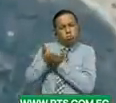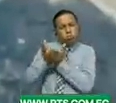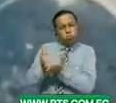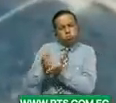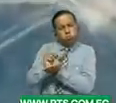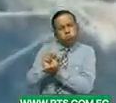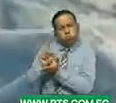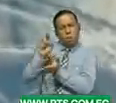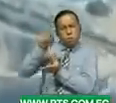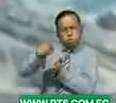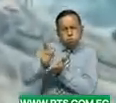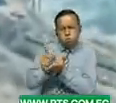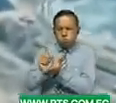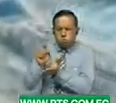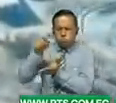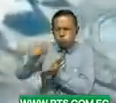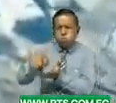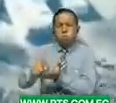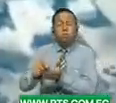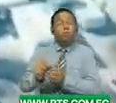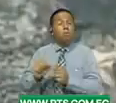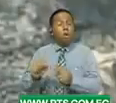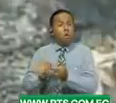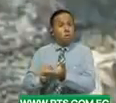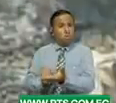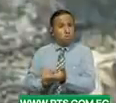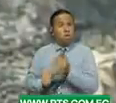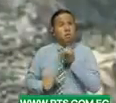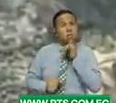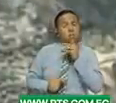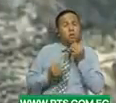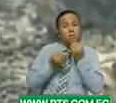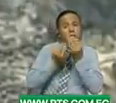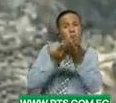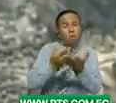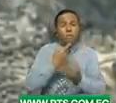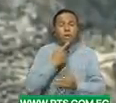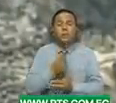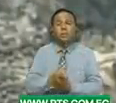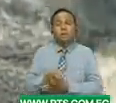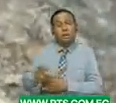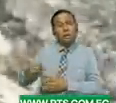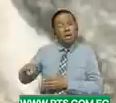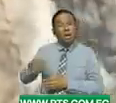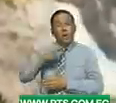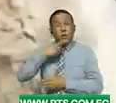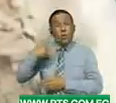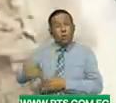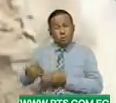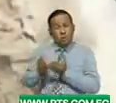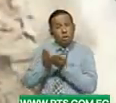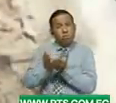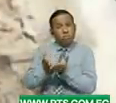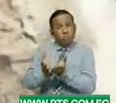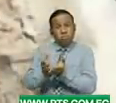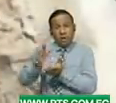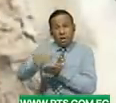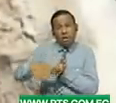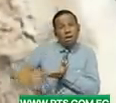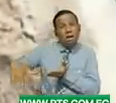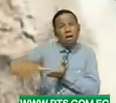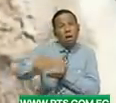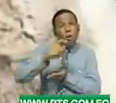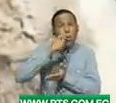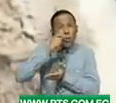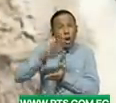el Departamento de Defensa de Estados Unidos señaló que barcos rusos están bombardeando la ciudad de Mariupol, en el sureste de